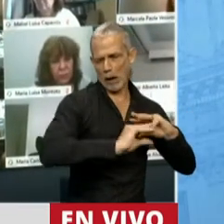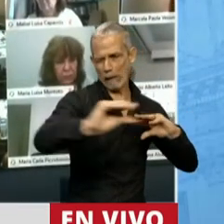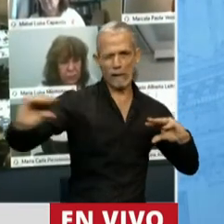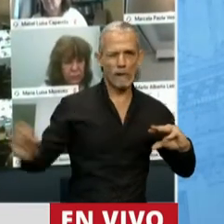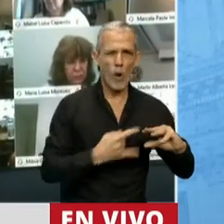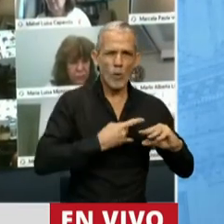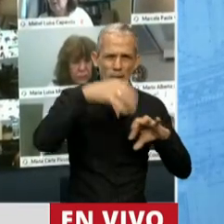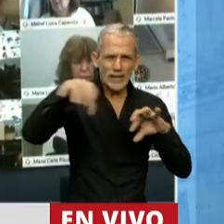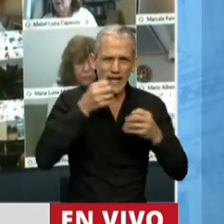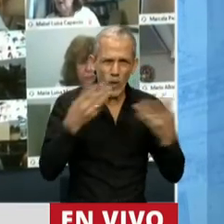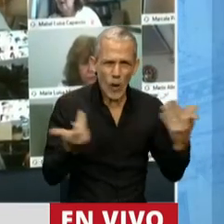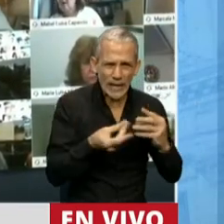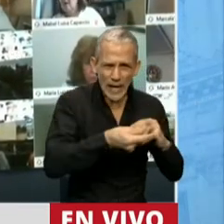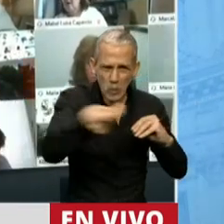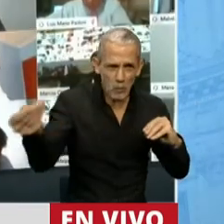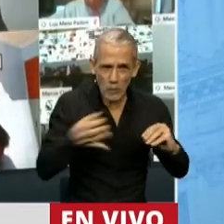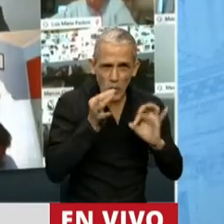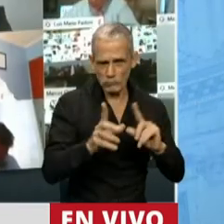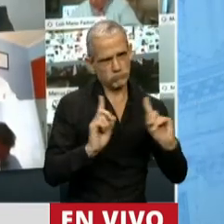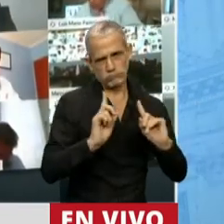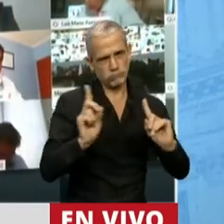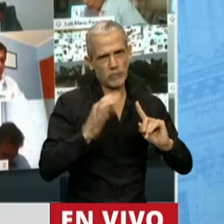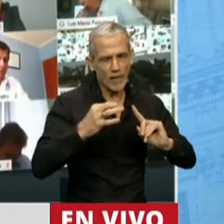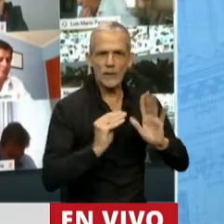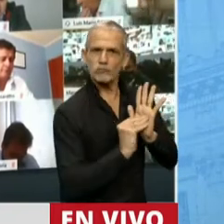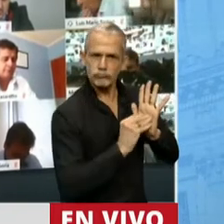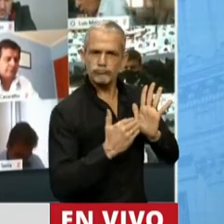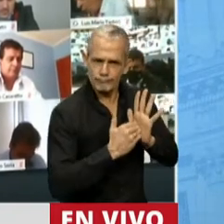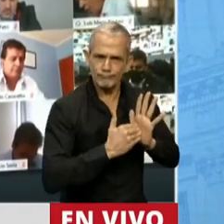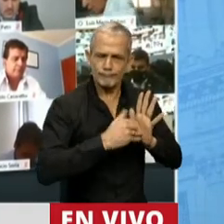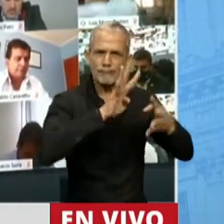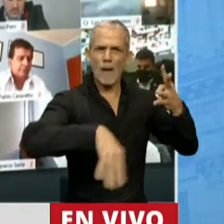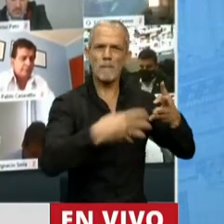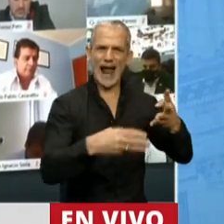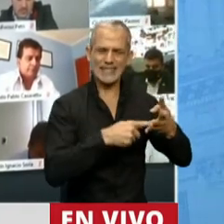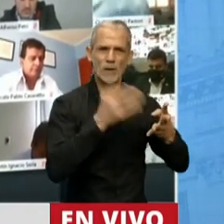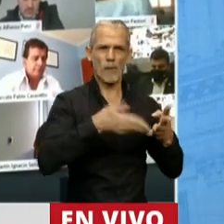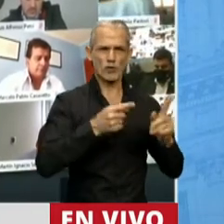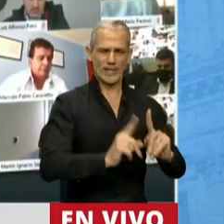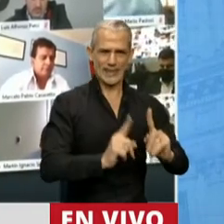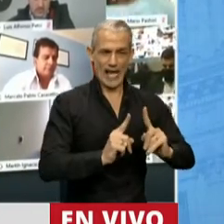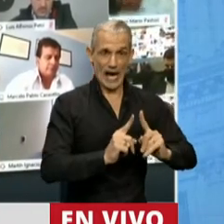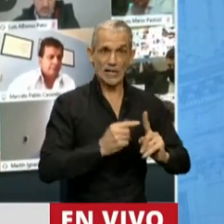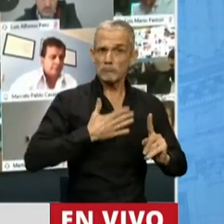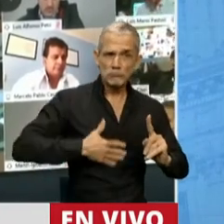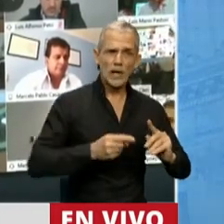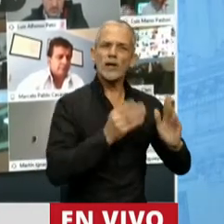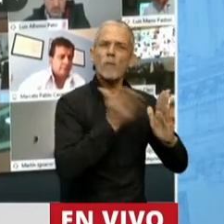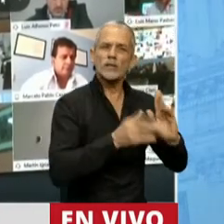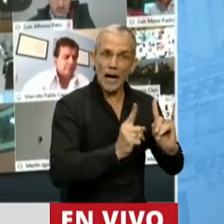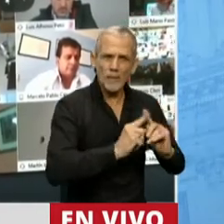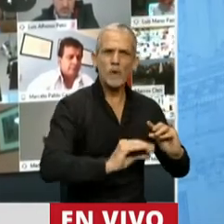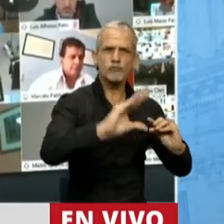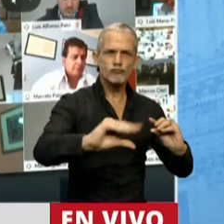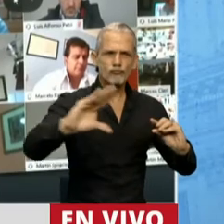los funcionarios del poder ejecutivo y todo el sistema universitario quedará tranquilo de que va a tener en la proporción en que se